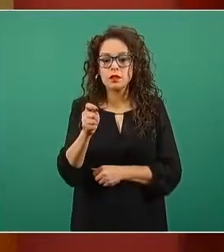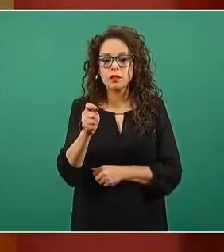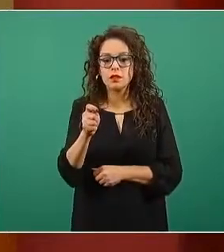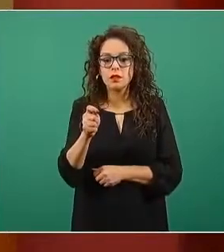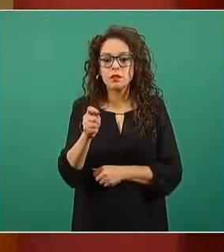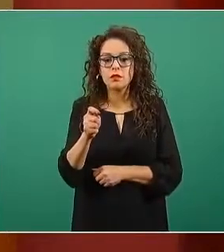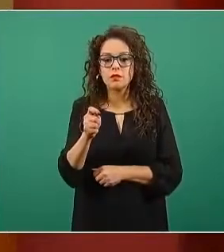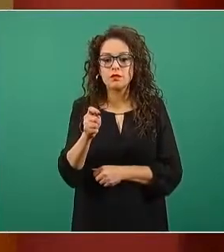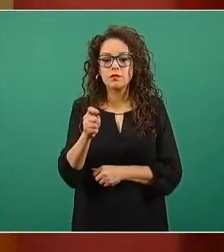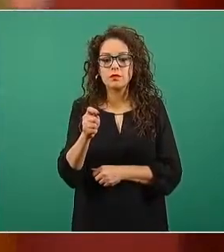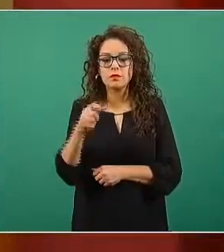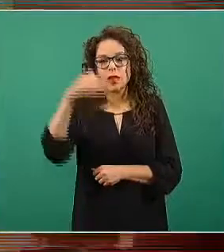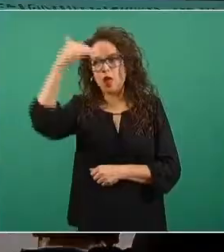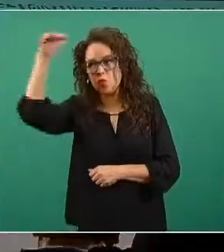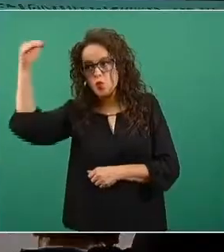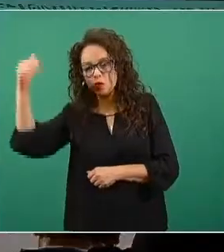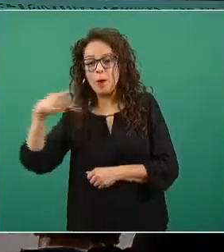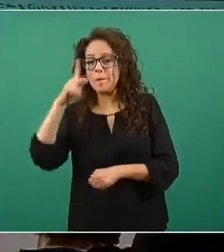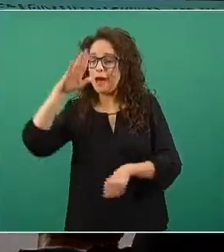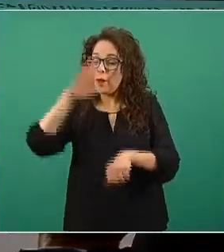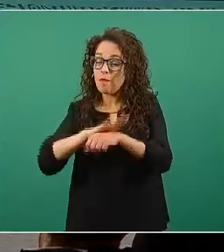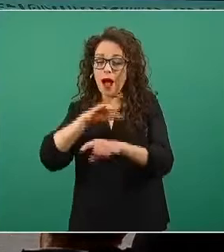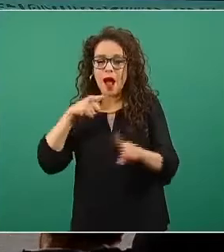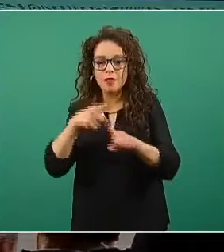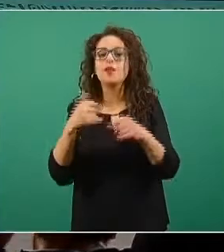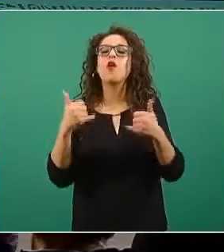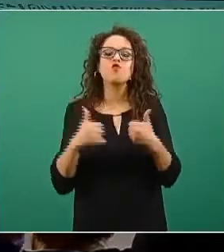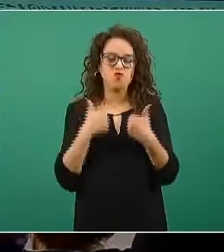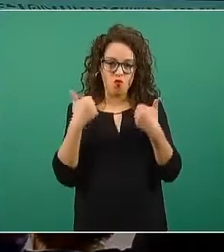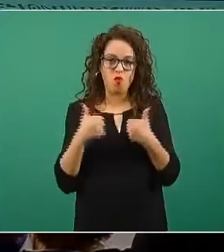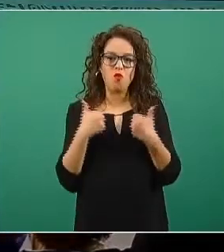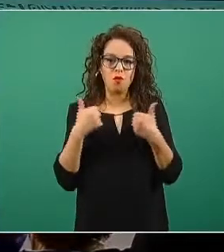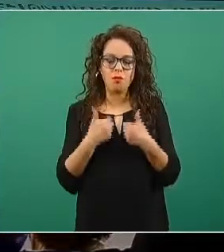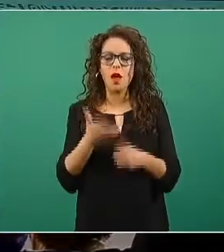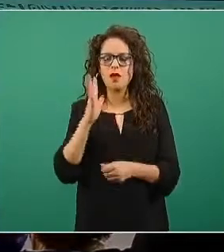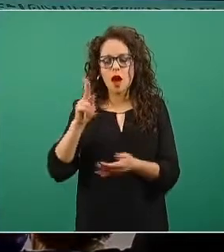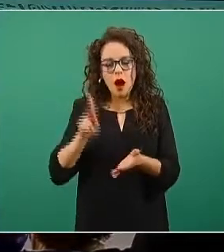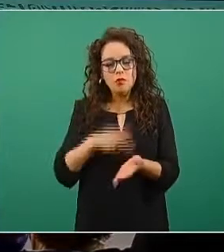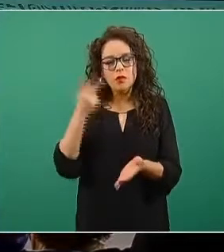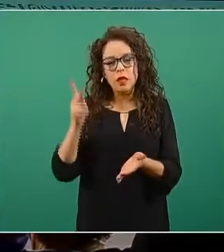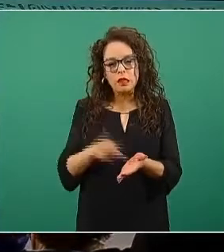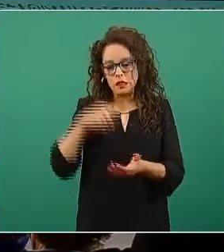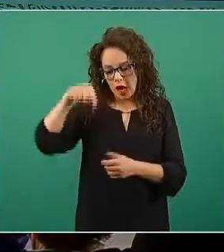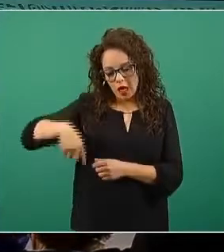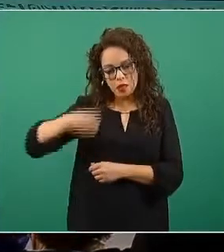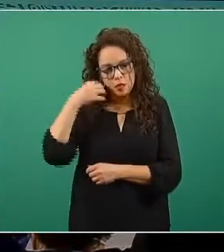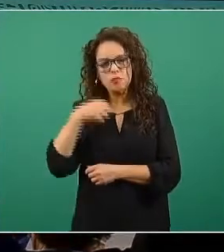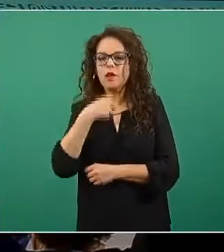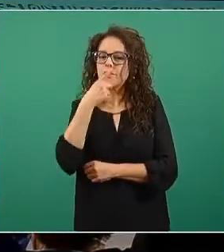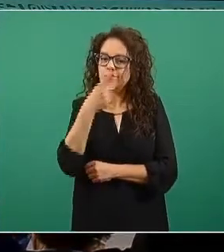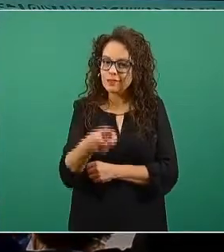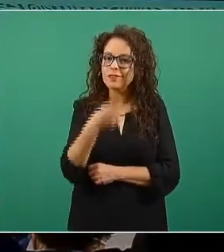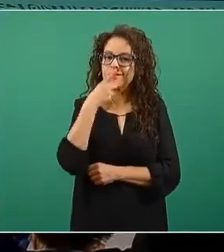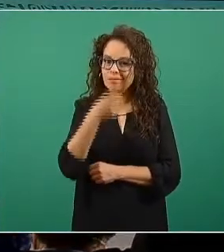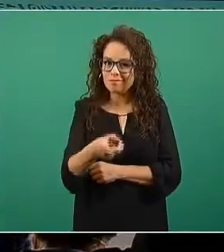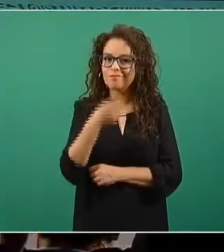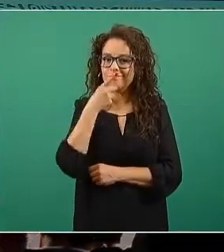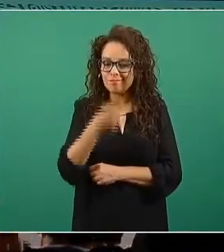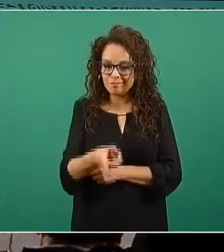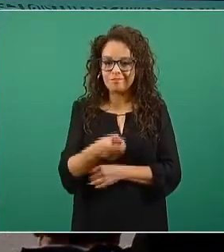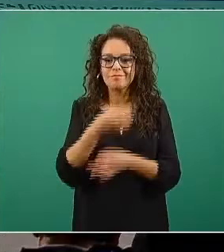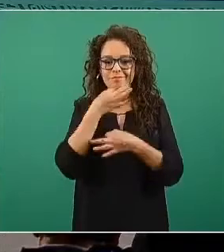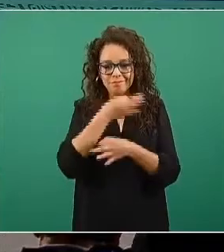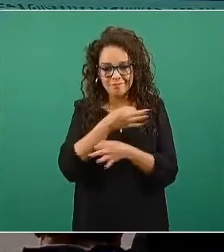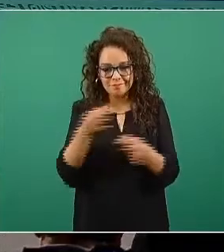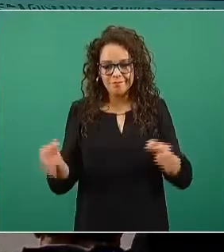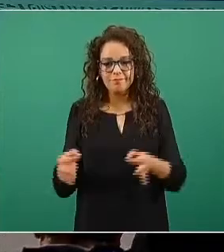y los adolescentes. Y como hemos reiterado ya en múltiples ocasiones en estas conferencias, sabemos ya de los efectos que ha